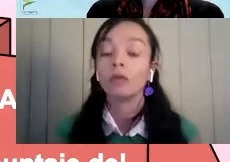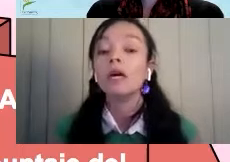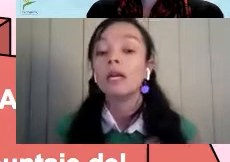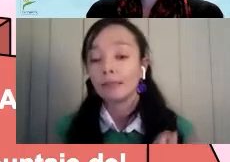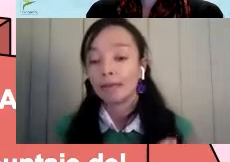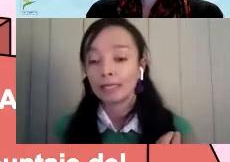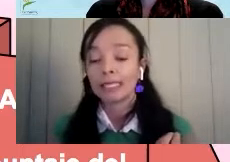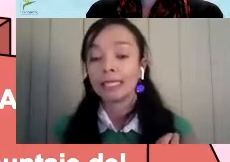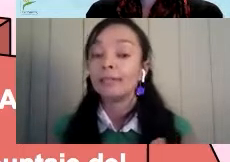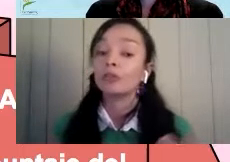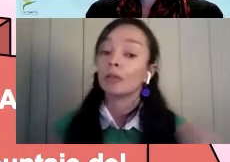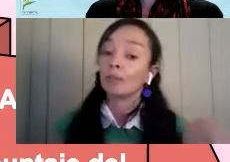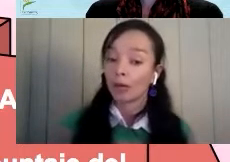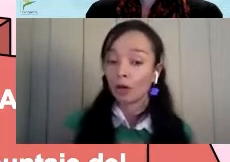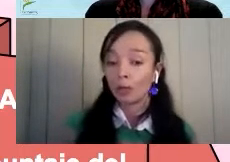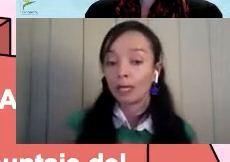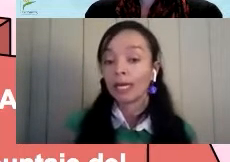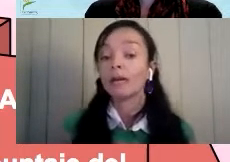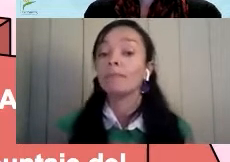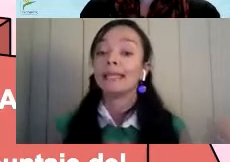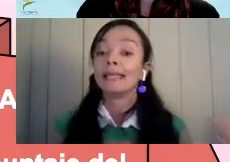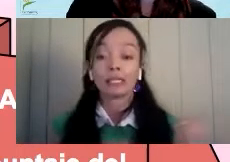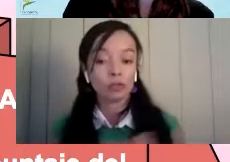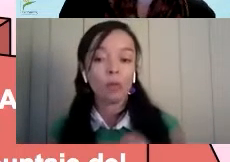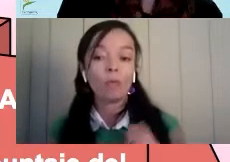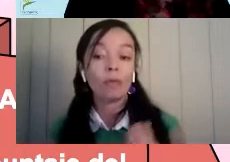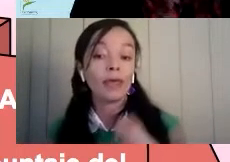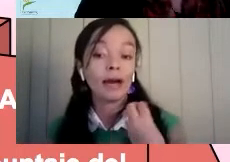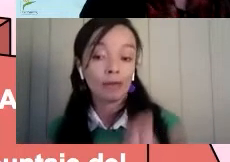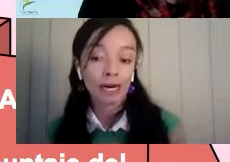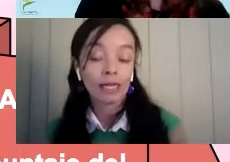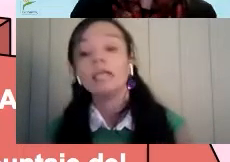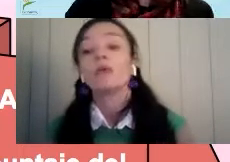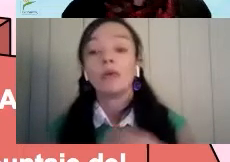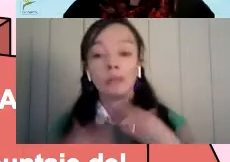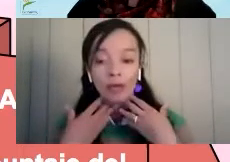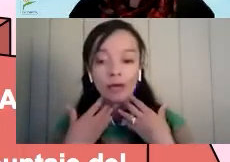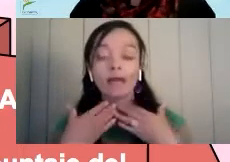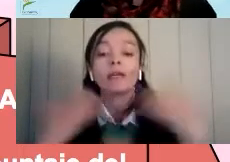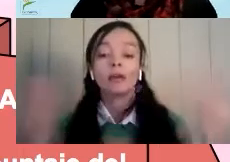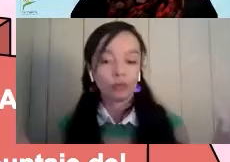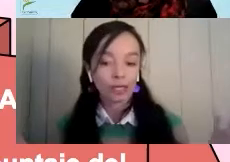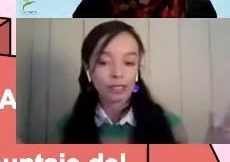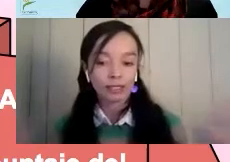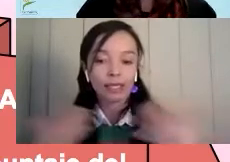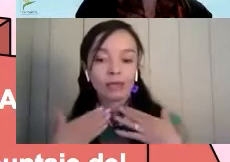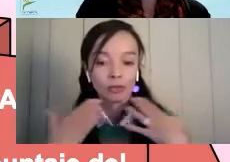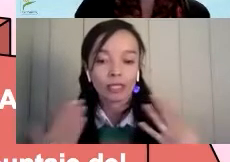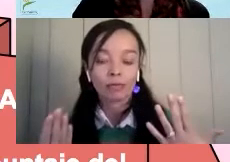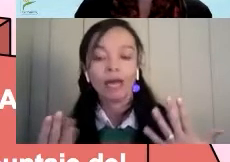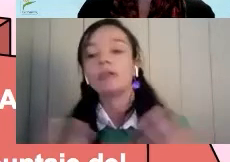americano. La meta es que el niño se pueda comunicar mientras no pueda hablar. Cuando pueda hablar, que use las